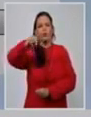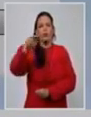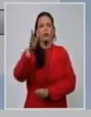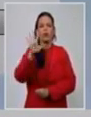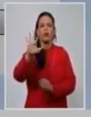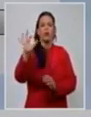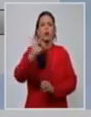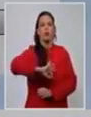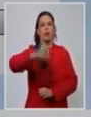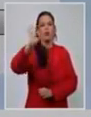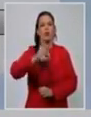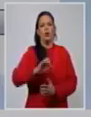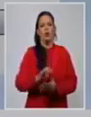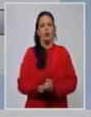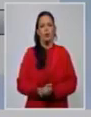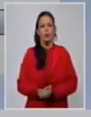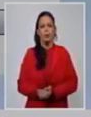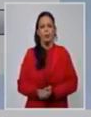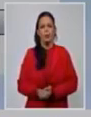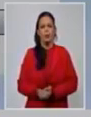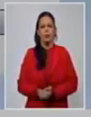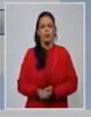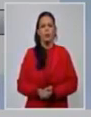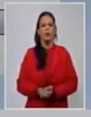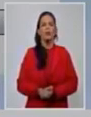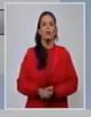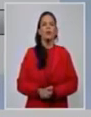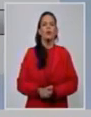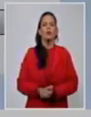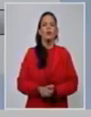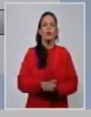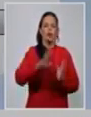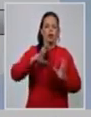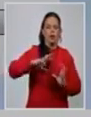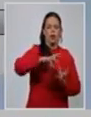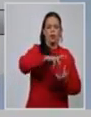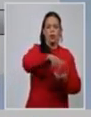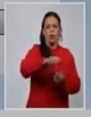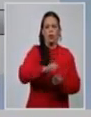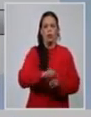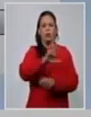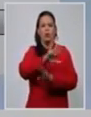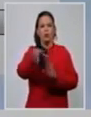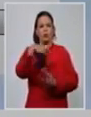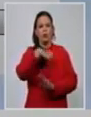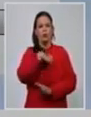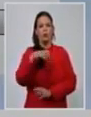44,5%, 52% de todos los casos del mundo. Ya suman